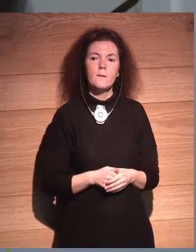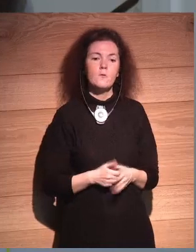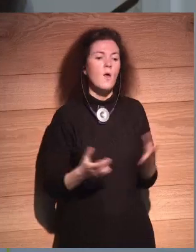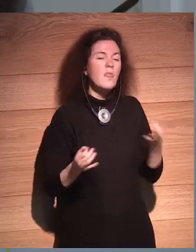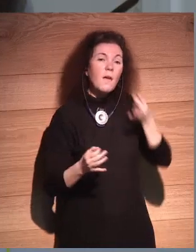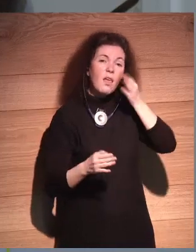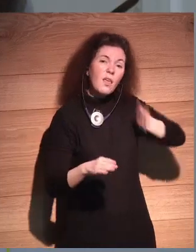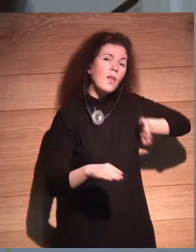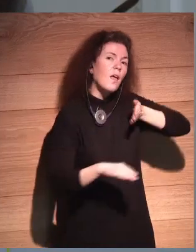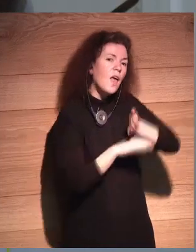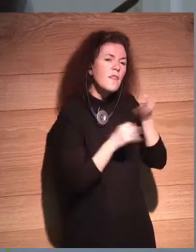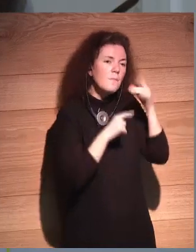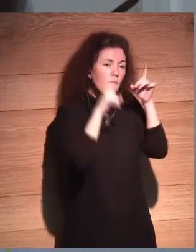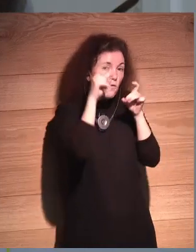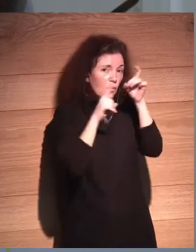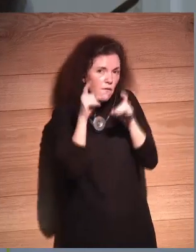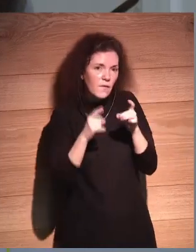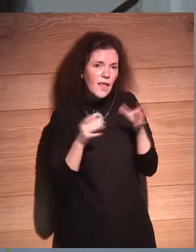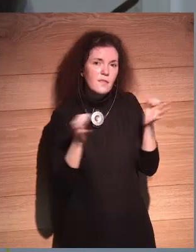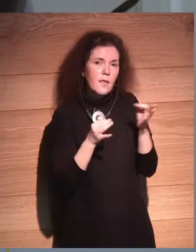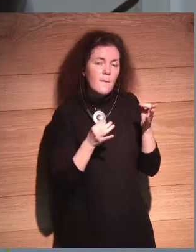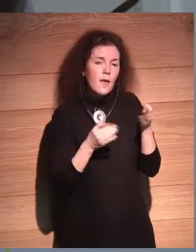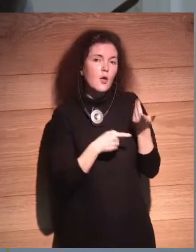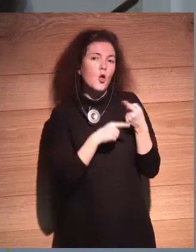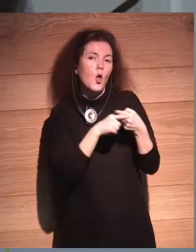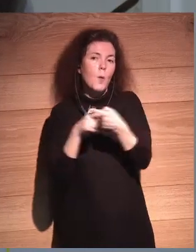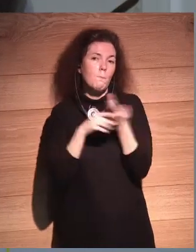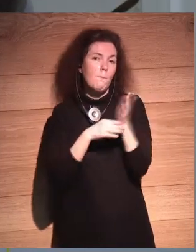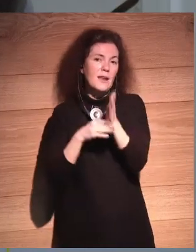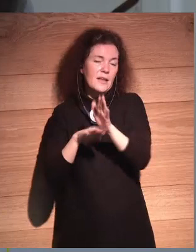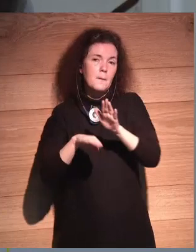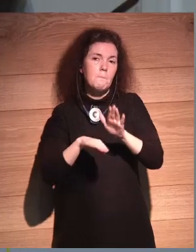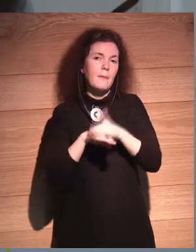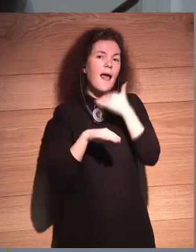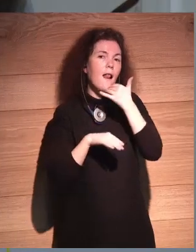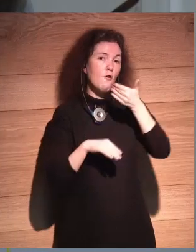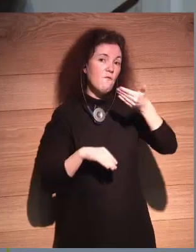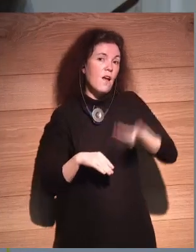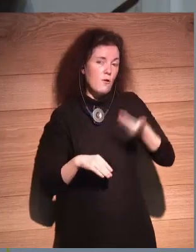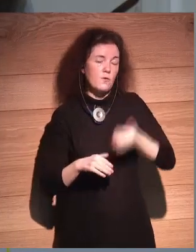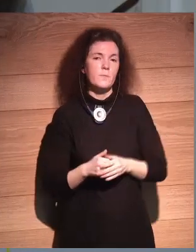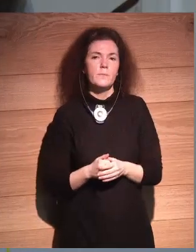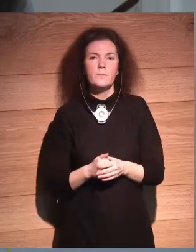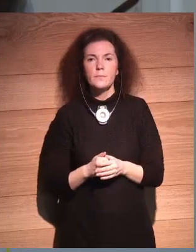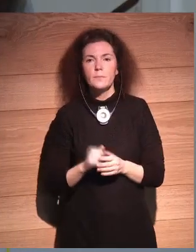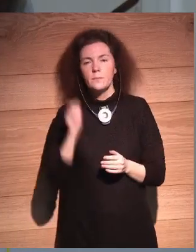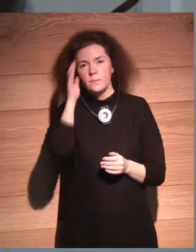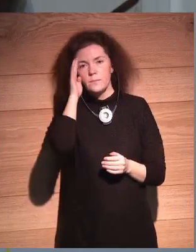Tienes que haber estado allí, haber hecho fotografías y haberlas compartido para que tenga algún valor.